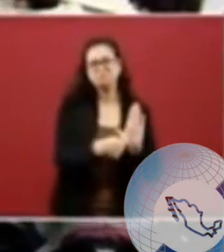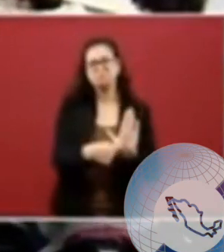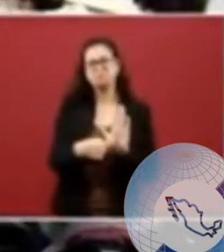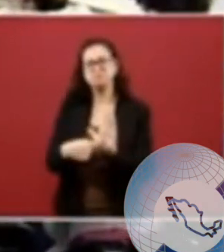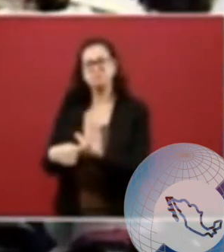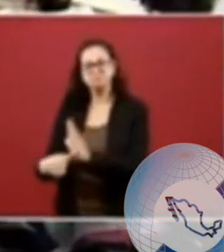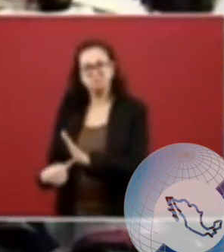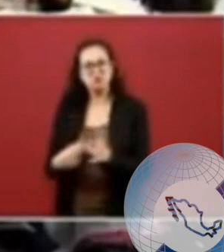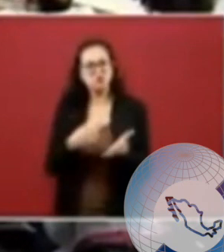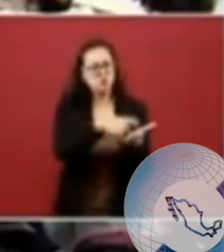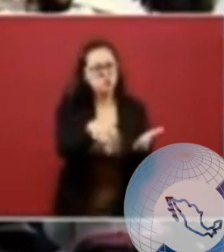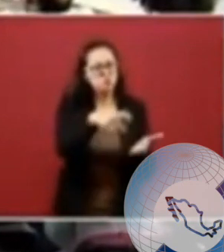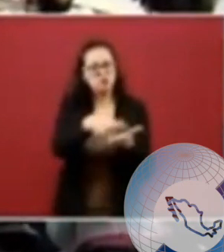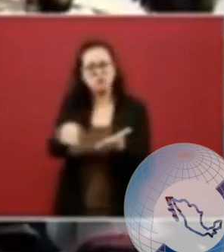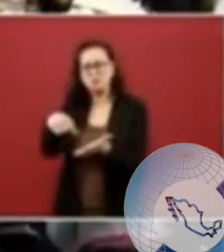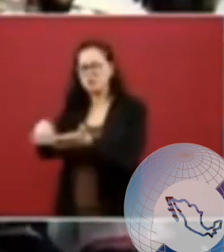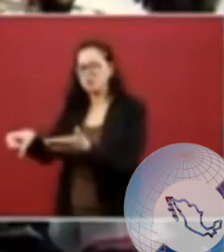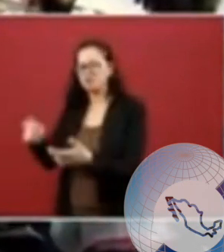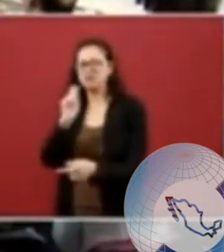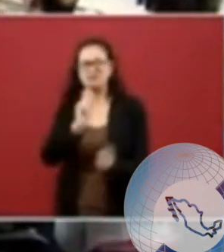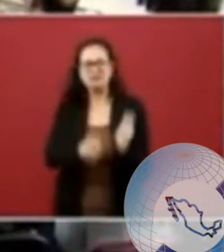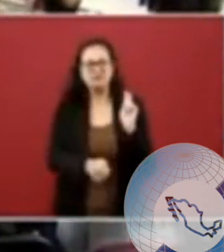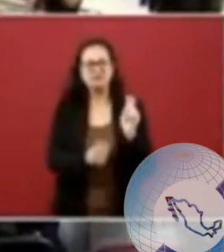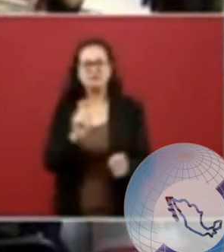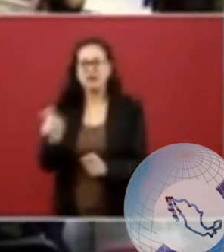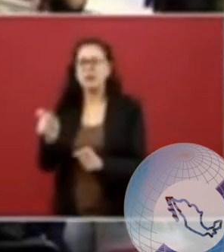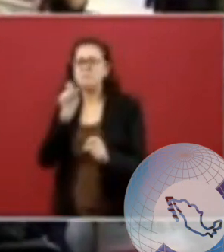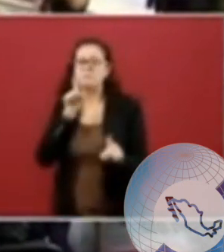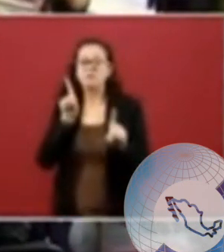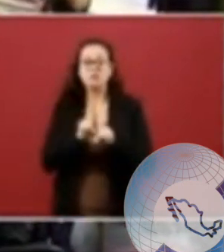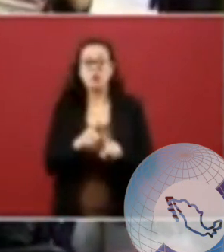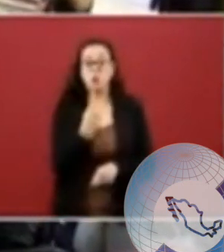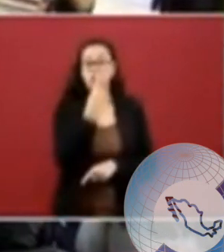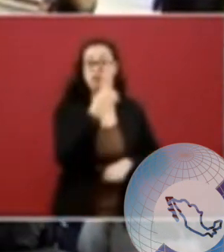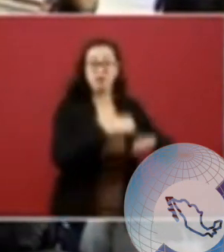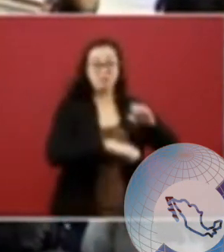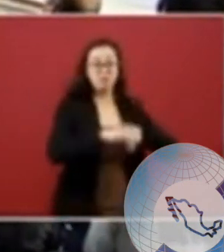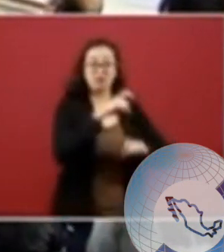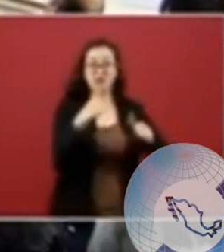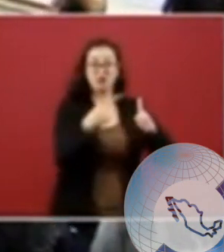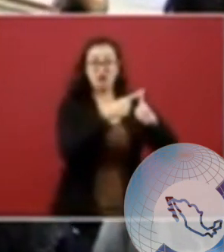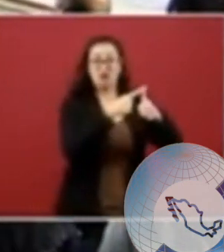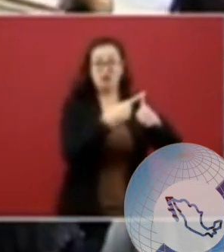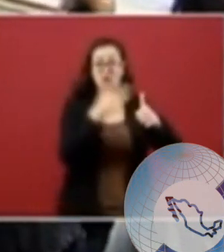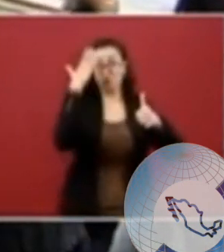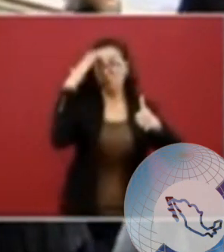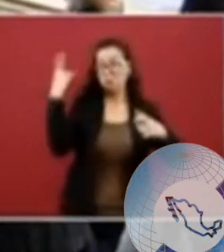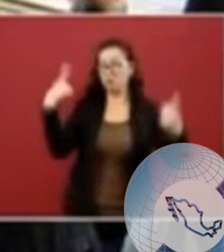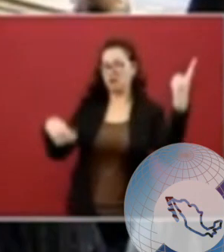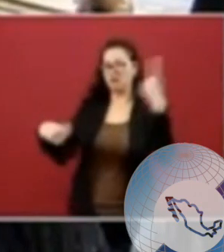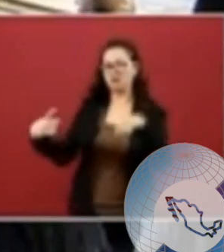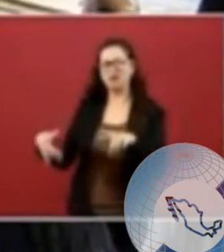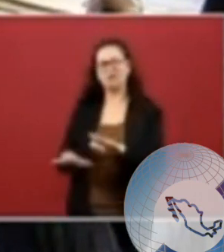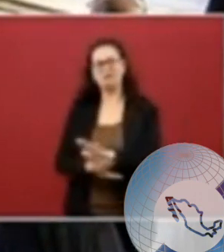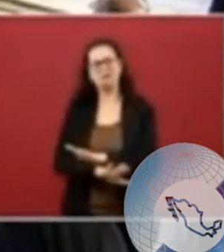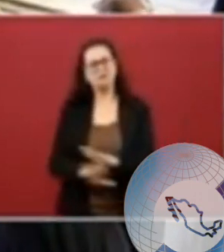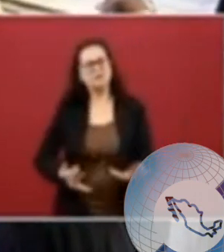Se acaban los monopolios. Les decía yo, 80,000